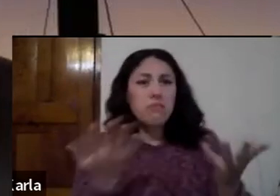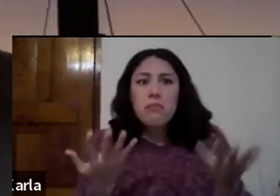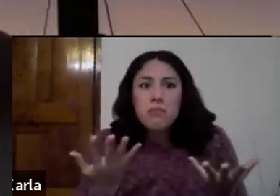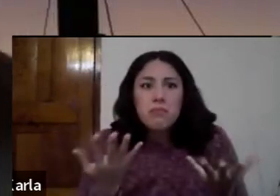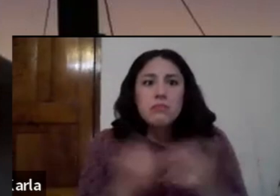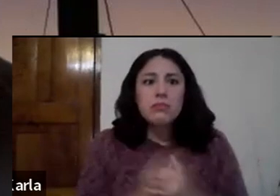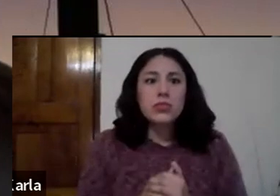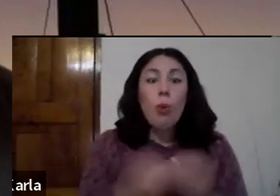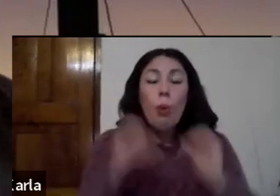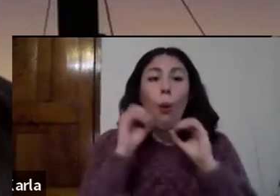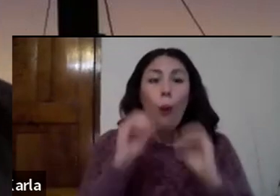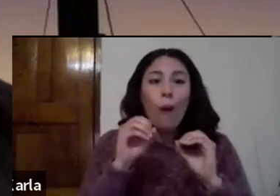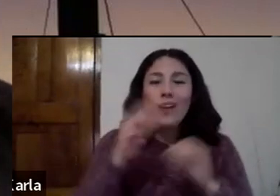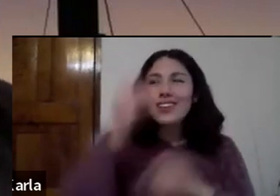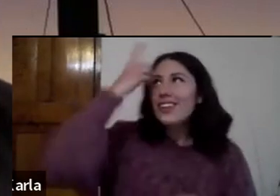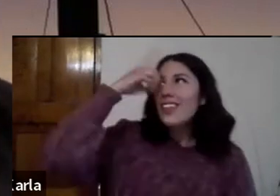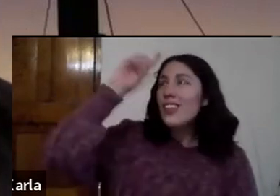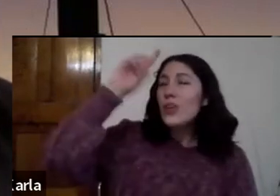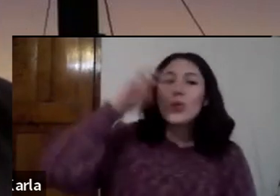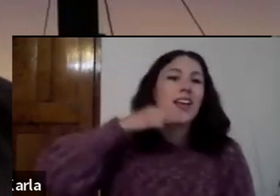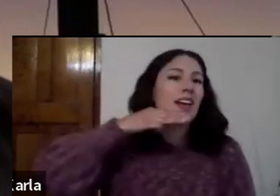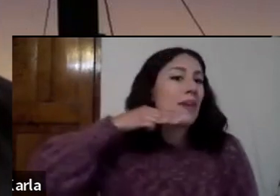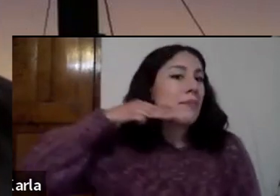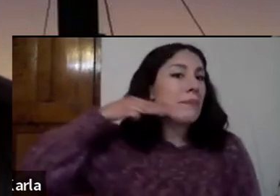¿O es un Dios de misericordia?